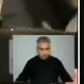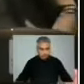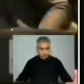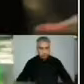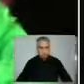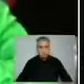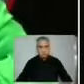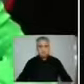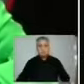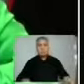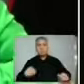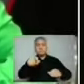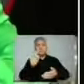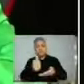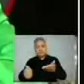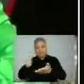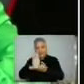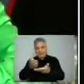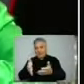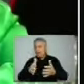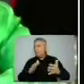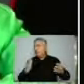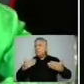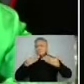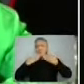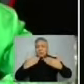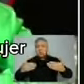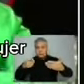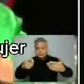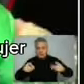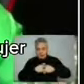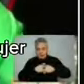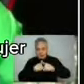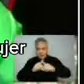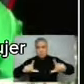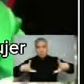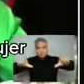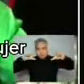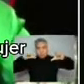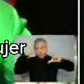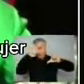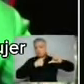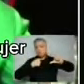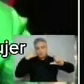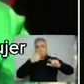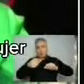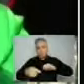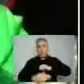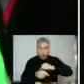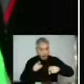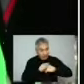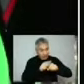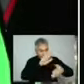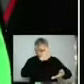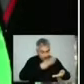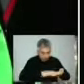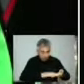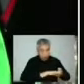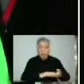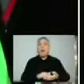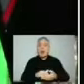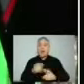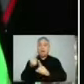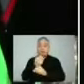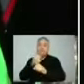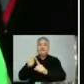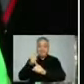Señor alcalde, muchísimas gracias por ponerle rostro a la pobreza. Y la pobreza en nuestra región tiene rostro de mujer. Muchísimas